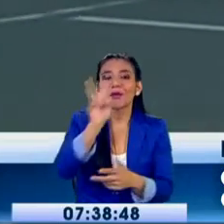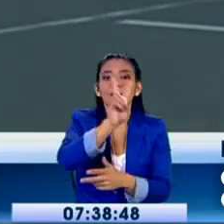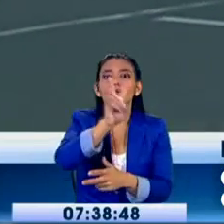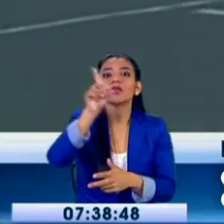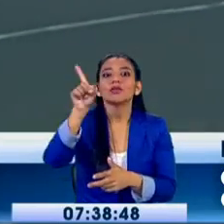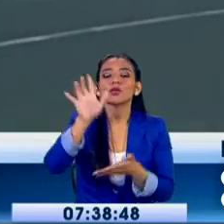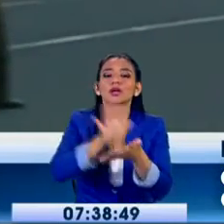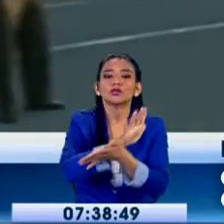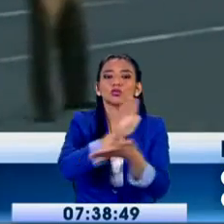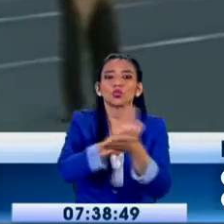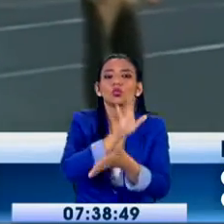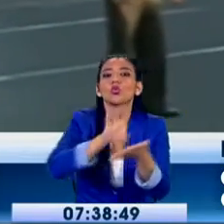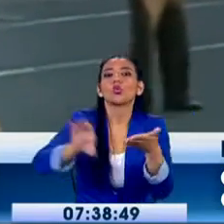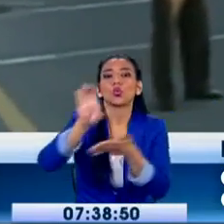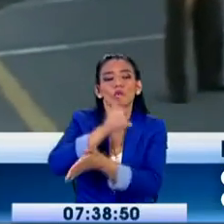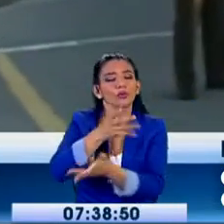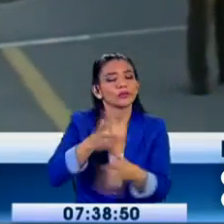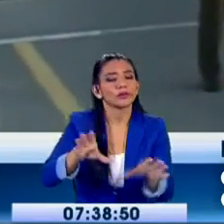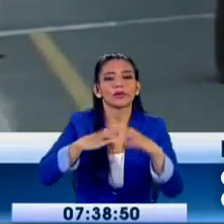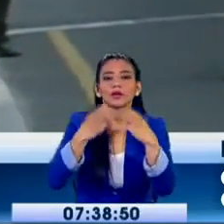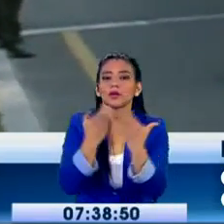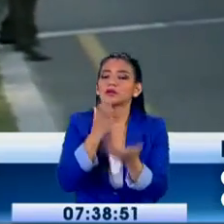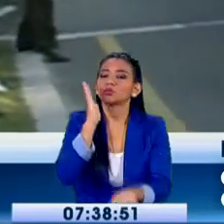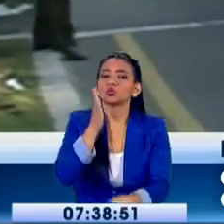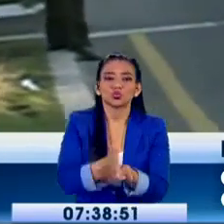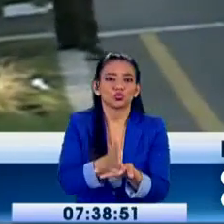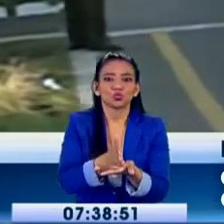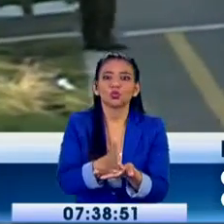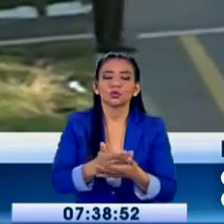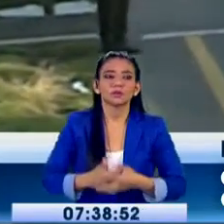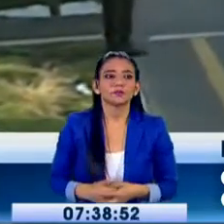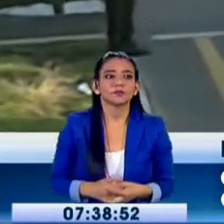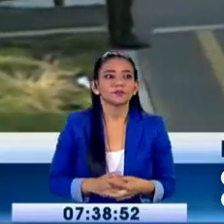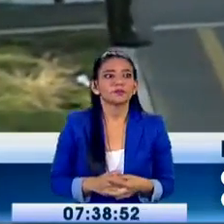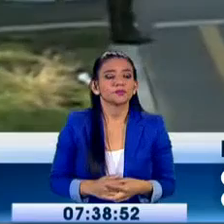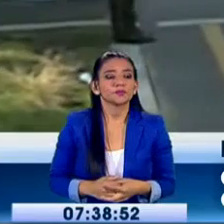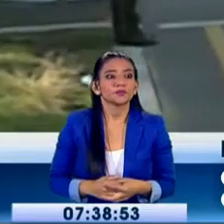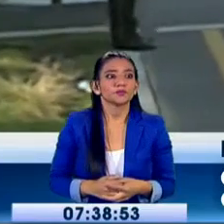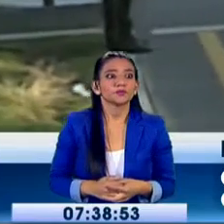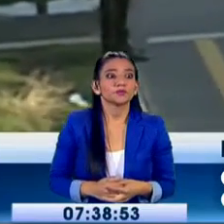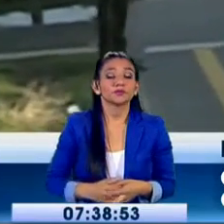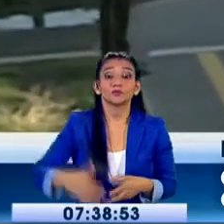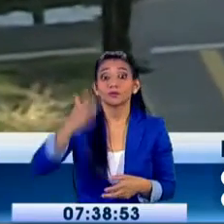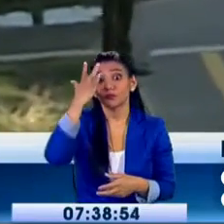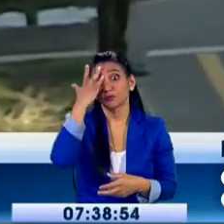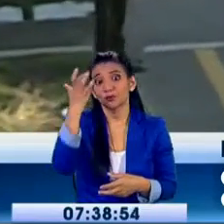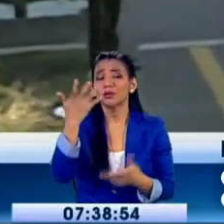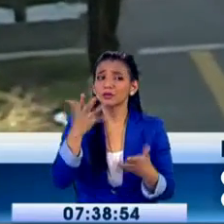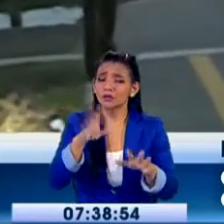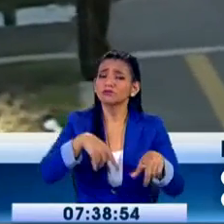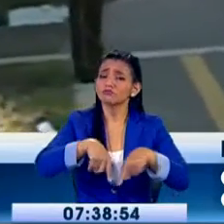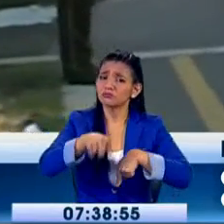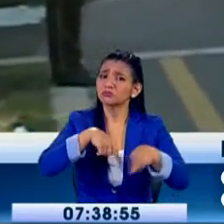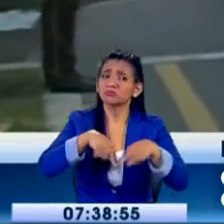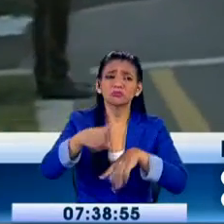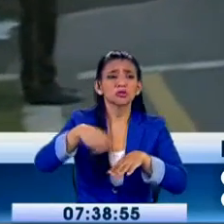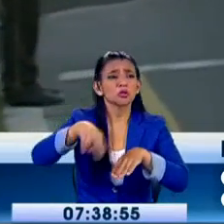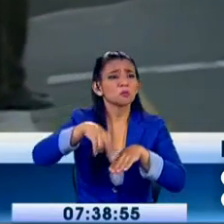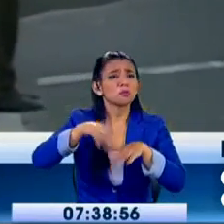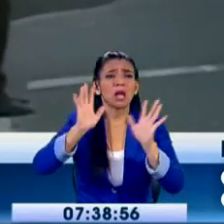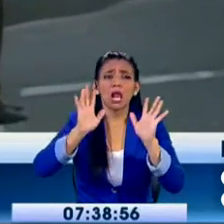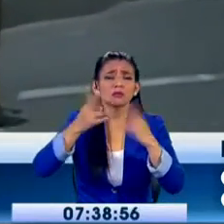unidades educativas se han suspendido las clases en este día y esto está todo fluyendo normalmente. No ha habido